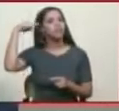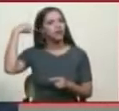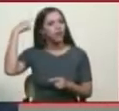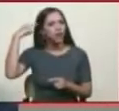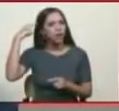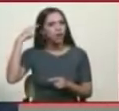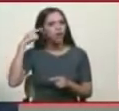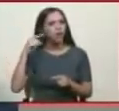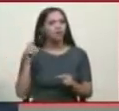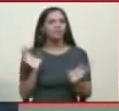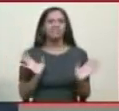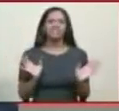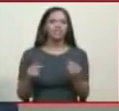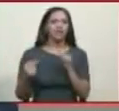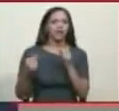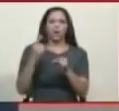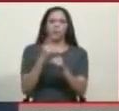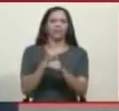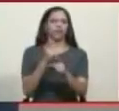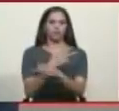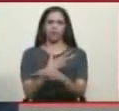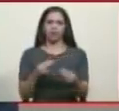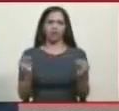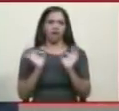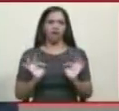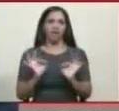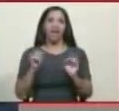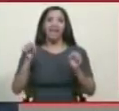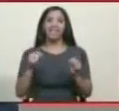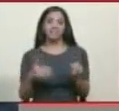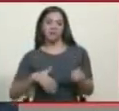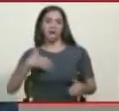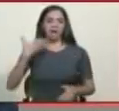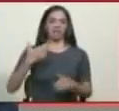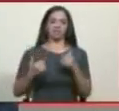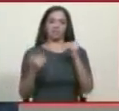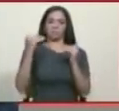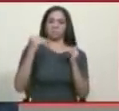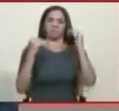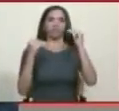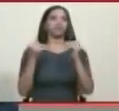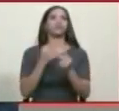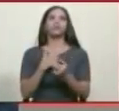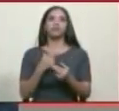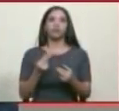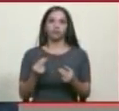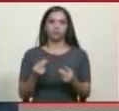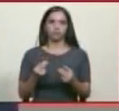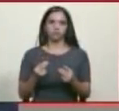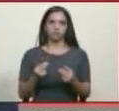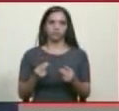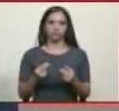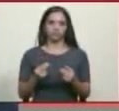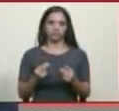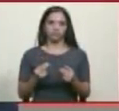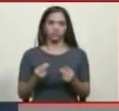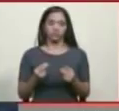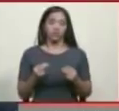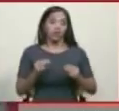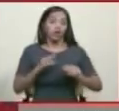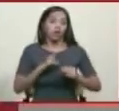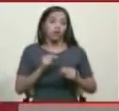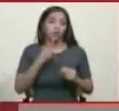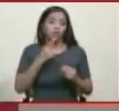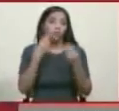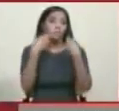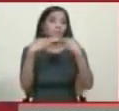Sin ánimo de revanchismo. Nadie aquí es más arrecho que nadie. Nadie es más arrecho que nadie. No con esto un